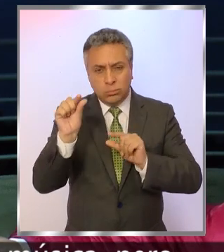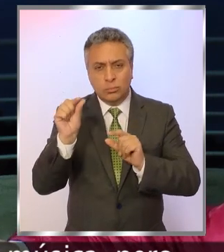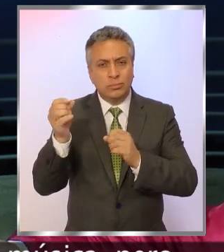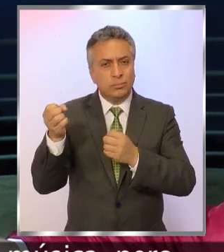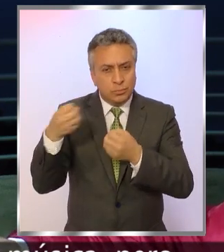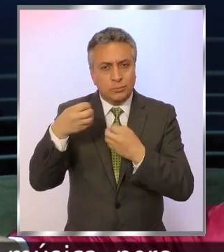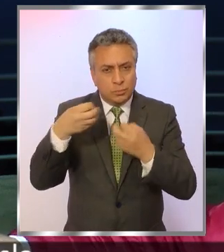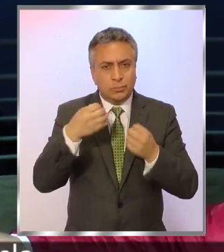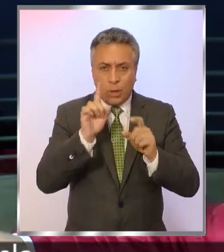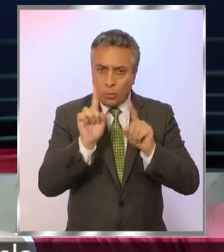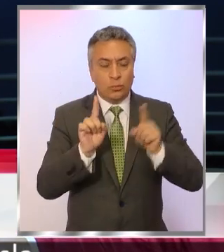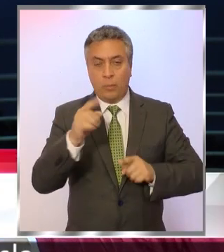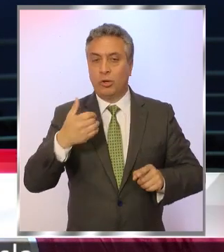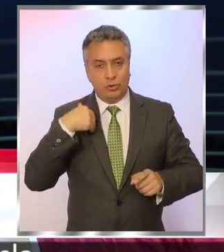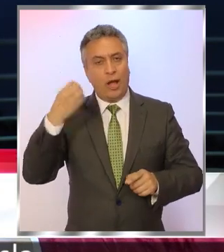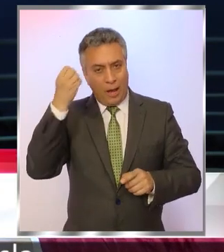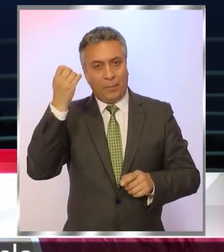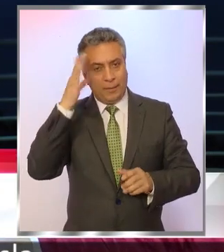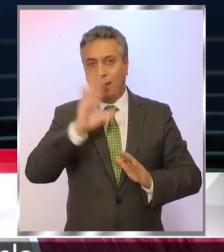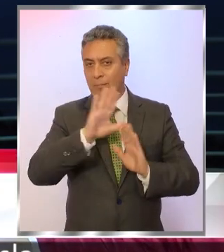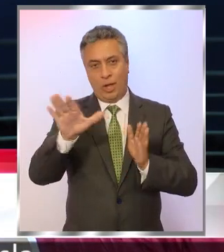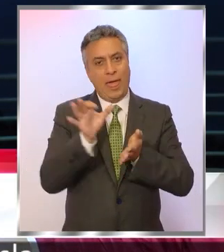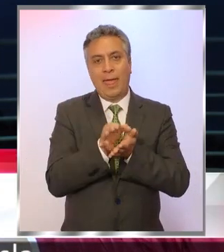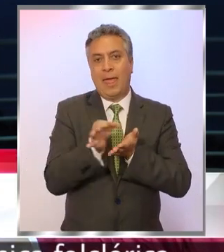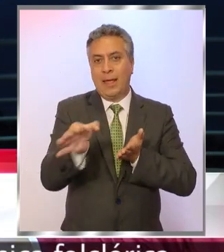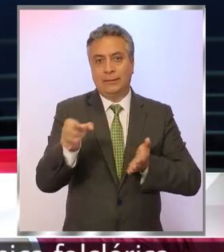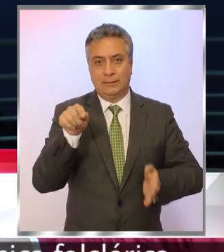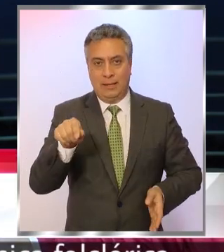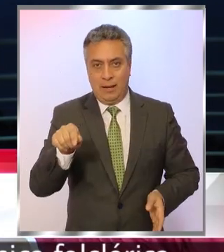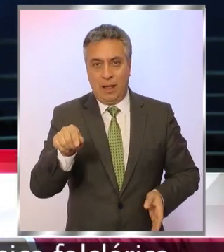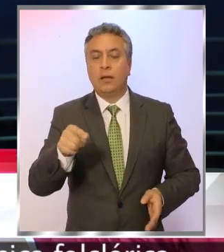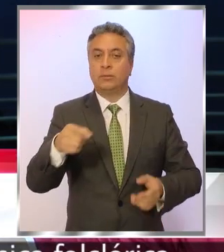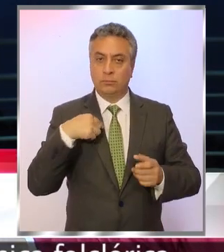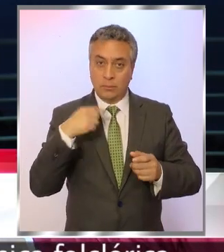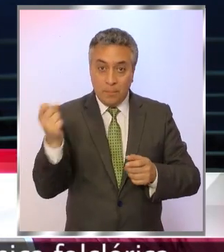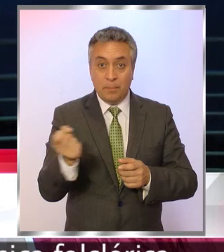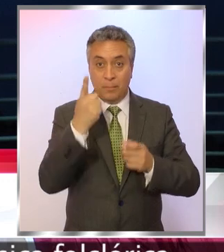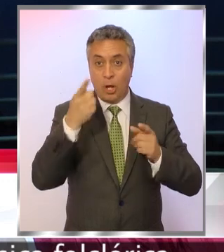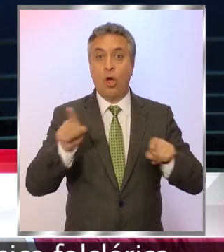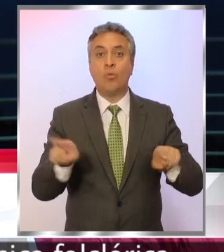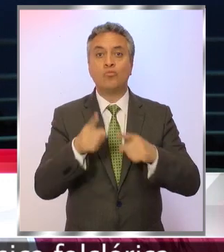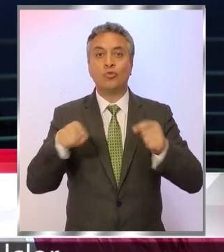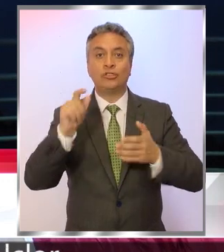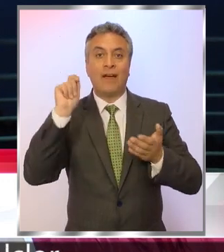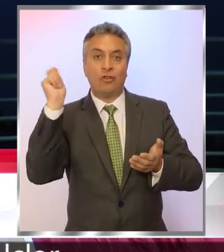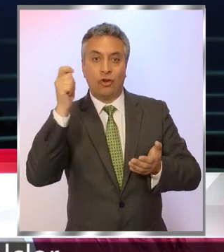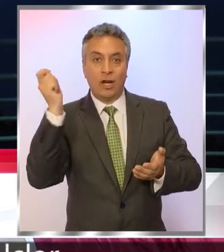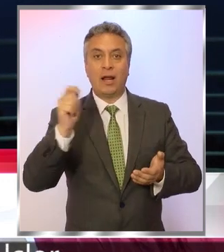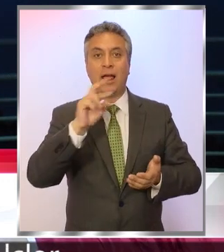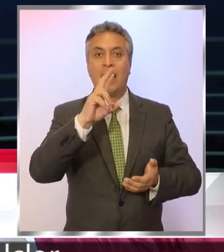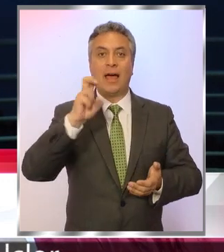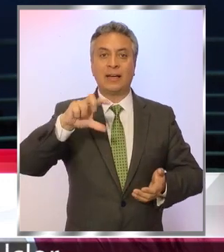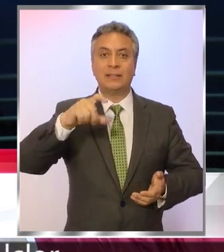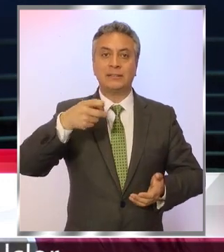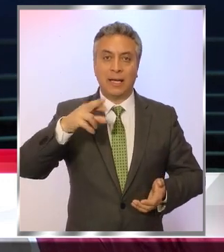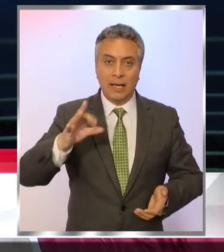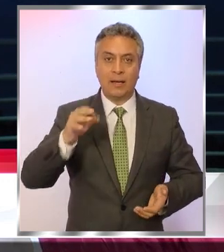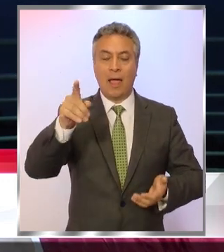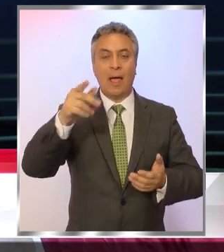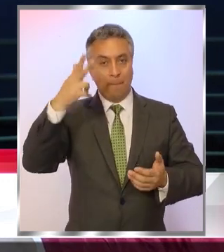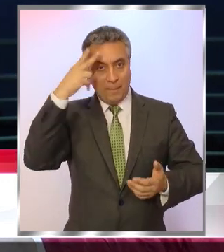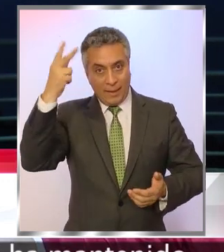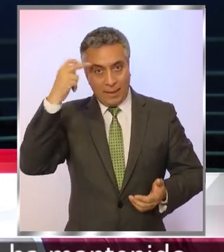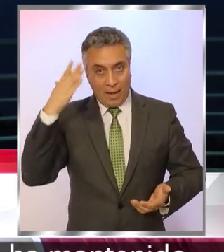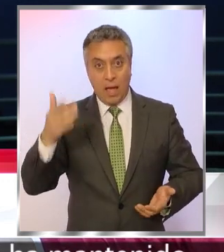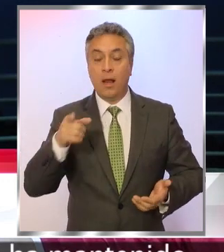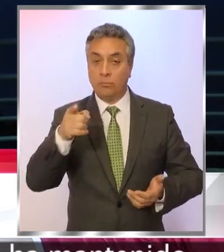música pero todo lo aprendí en la isla eh tocando primero en primera instancia música folclórica ranchera mexicana folclore teníamos un